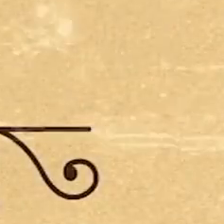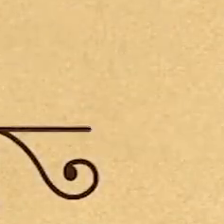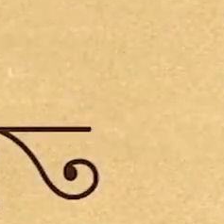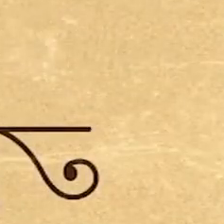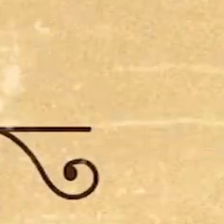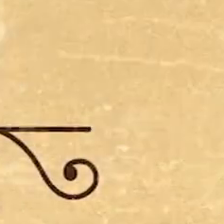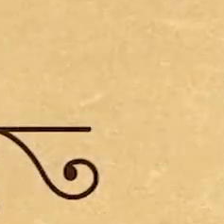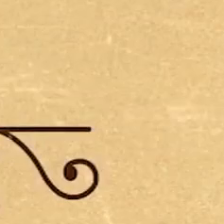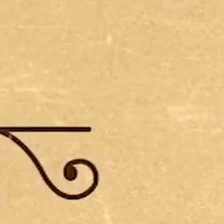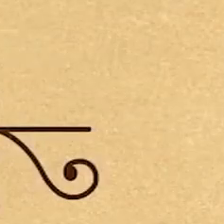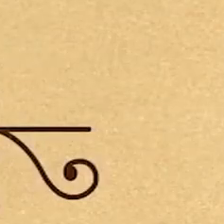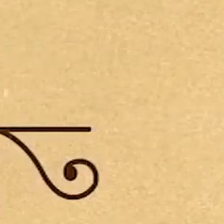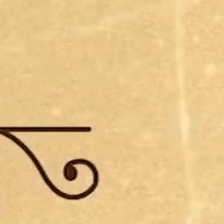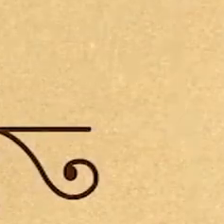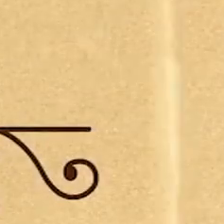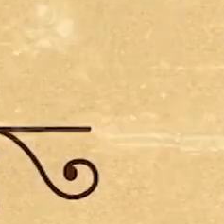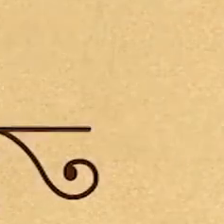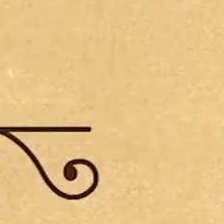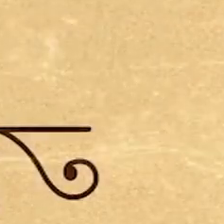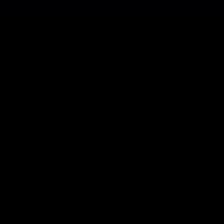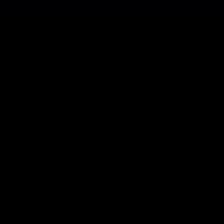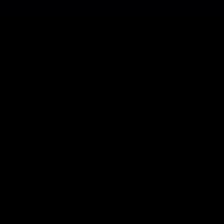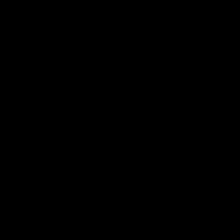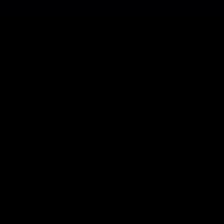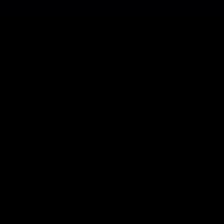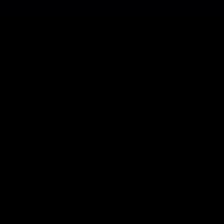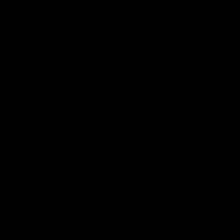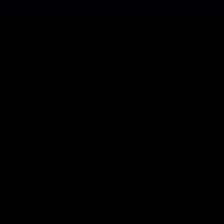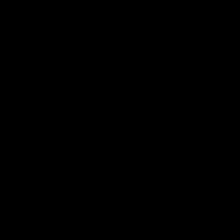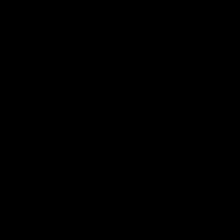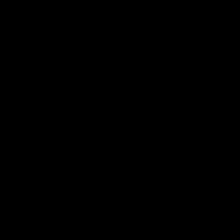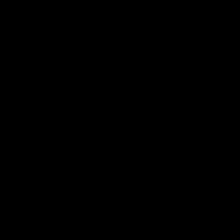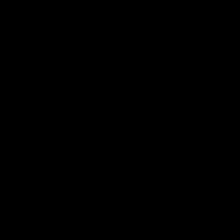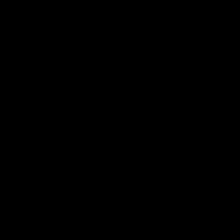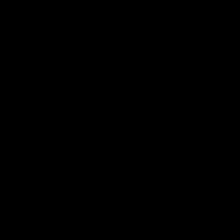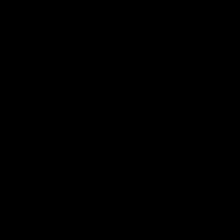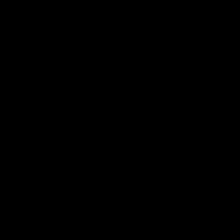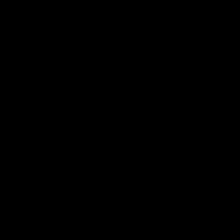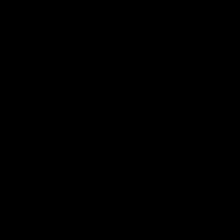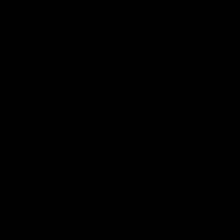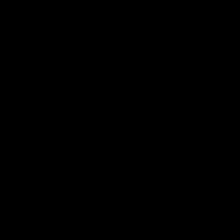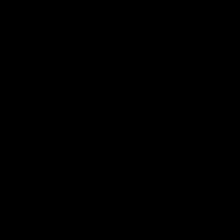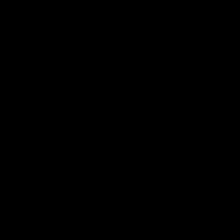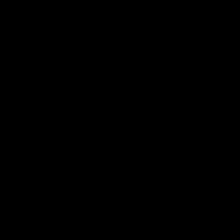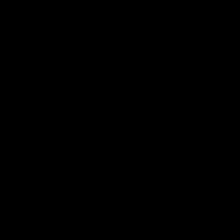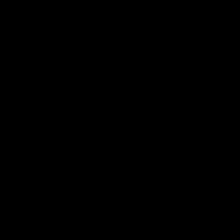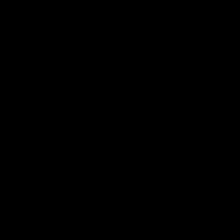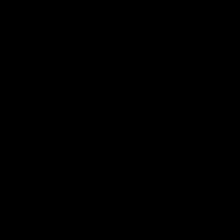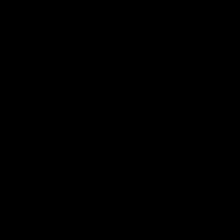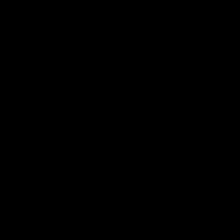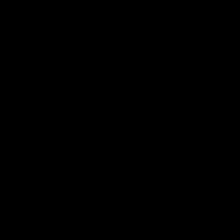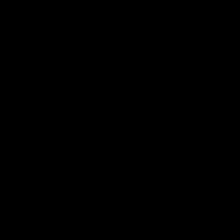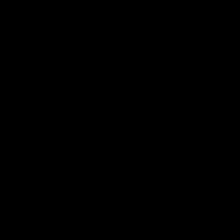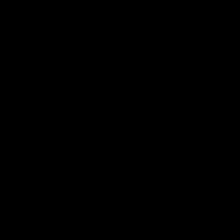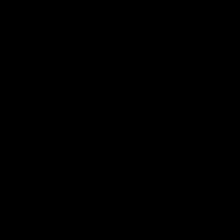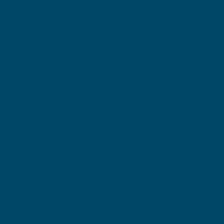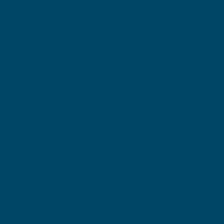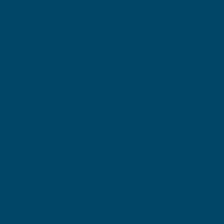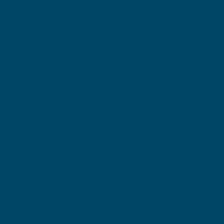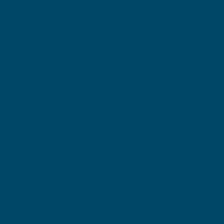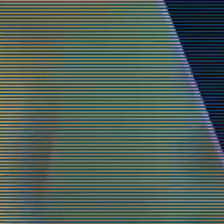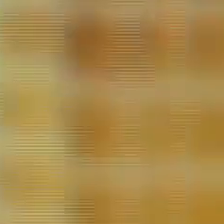con repetición el domingo a las 2 de la tarde. Aquí en 13, Costa Rica